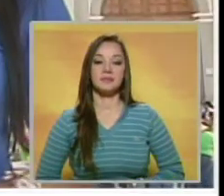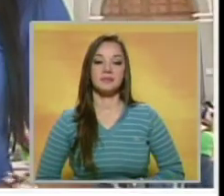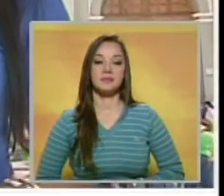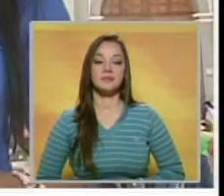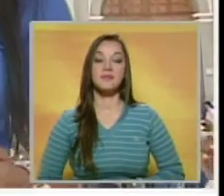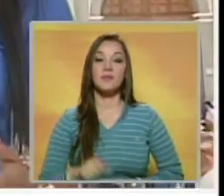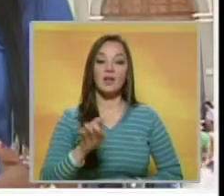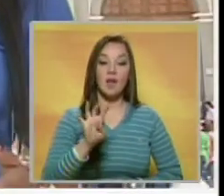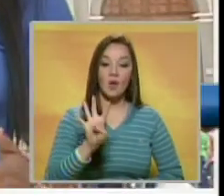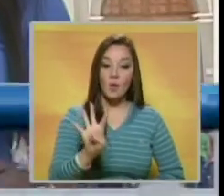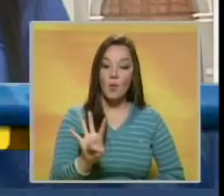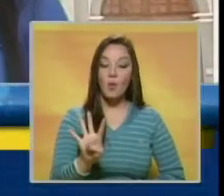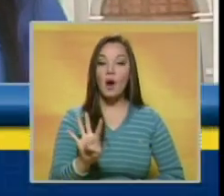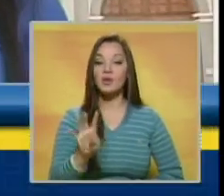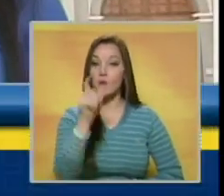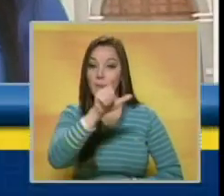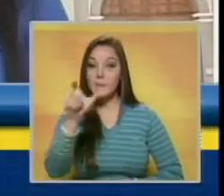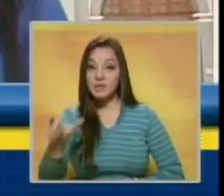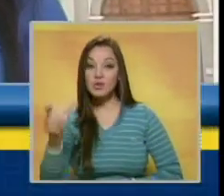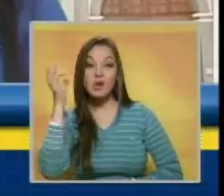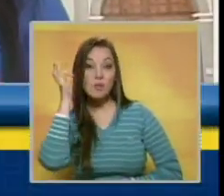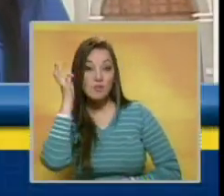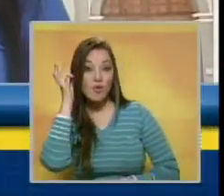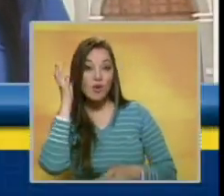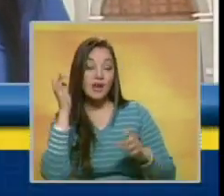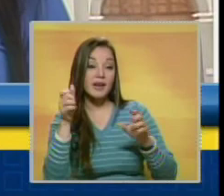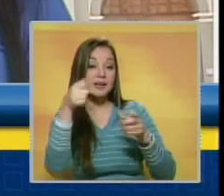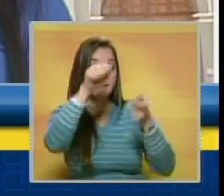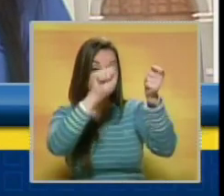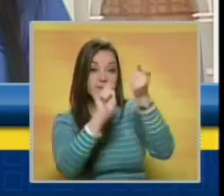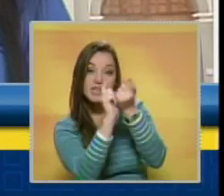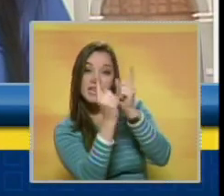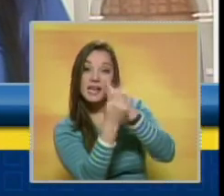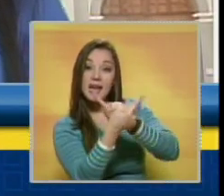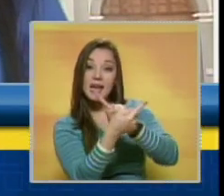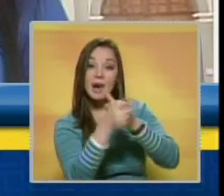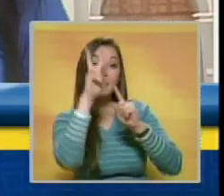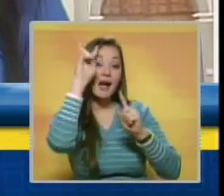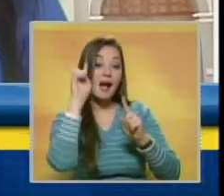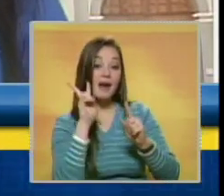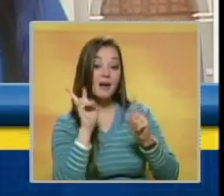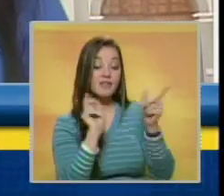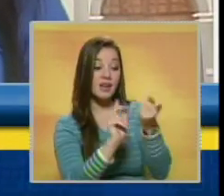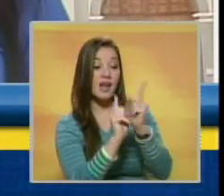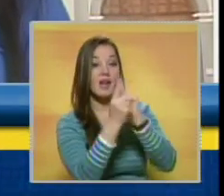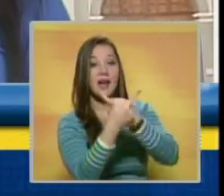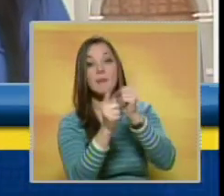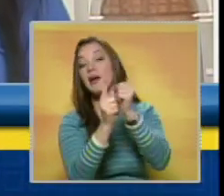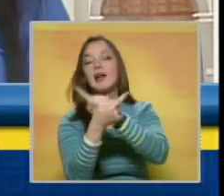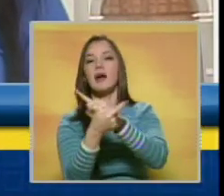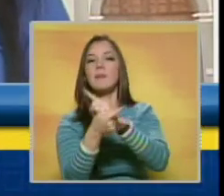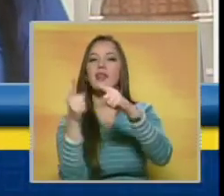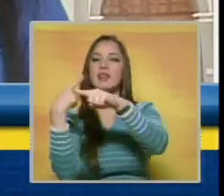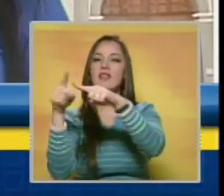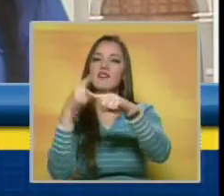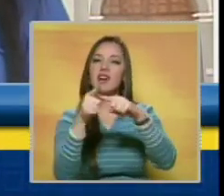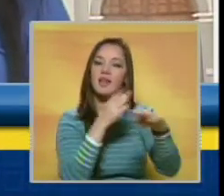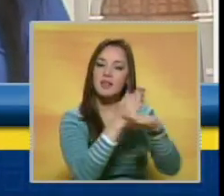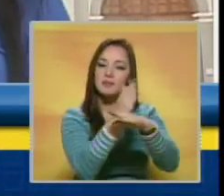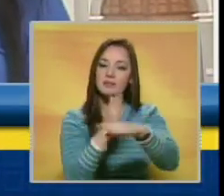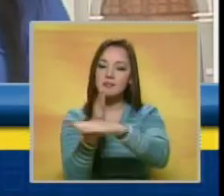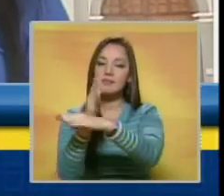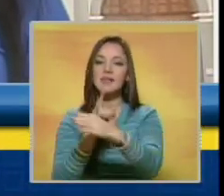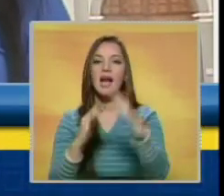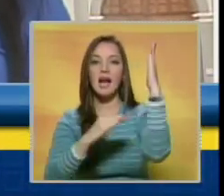Sus cuatro vestidoras serán las encargadas de cambiar el traje a la Virgen durante el recorrido que hará por las iglesias de Barquisimeto y que se